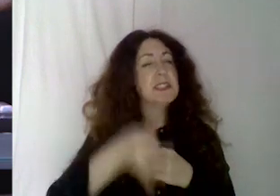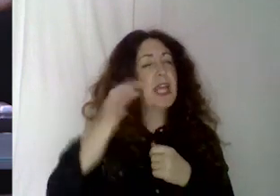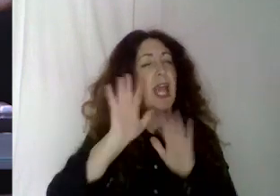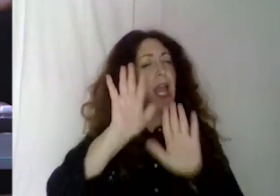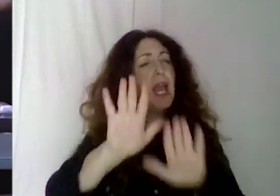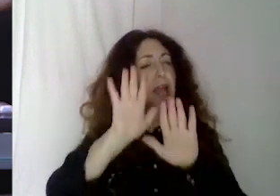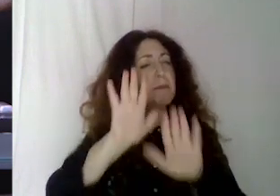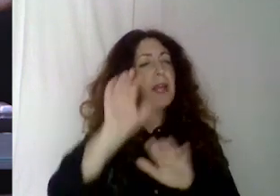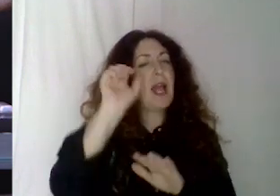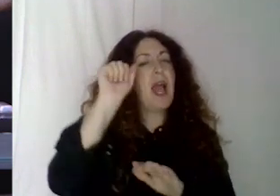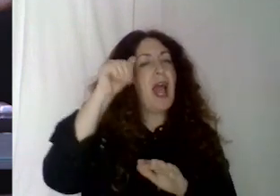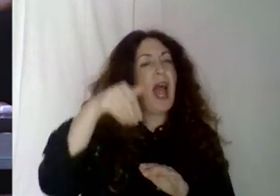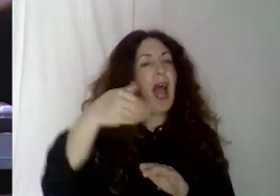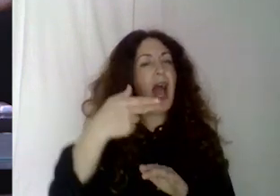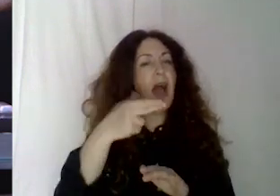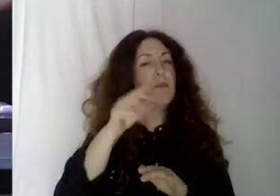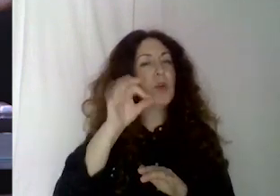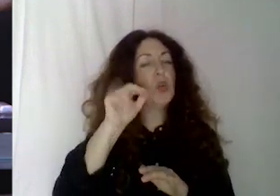la cesta de fruta.